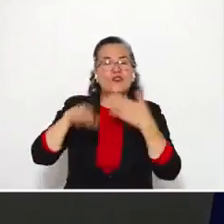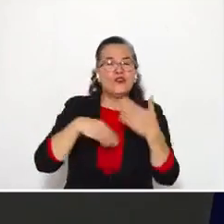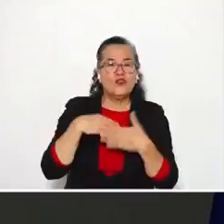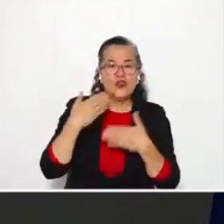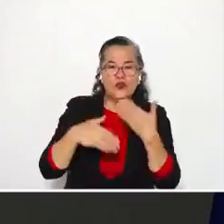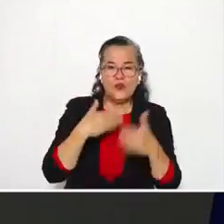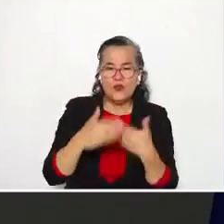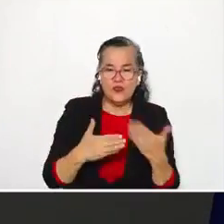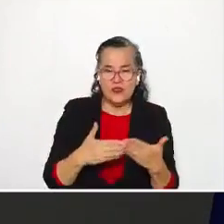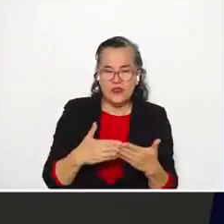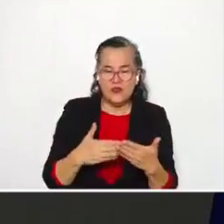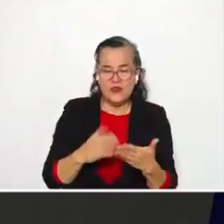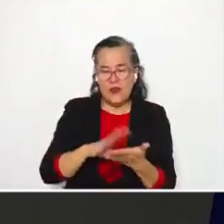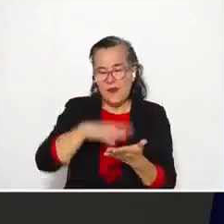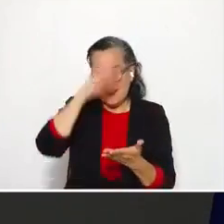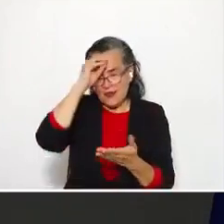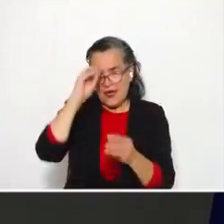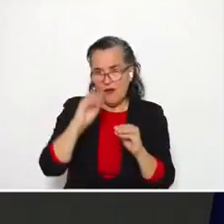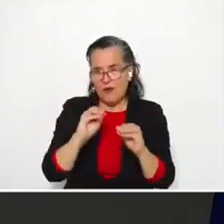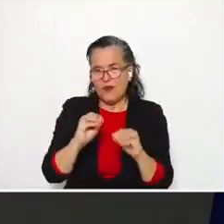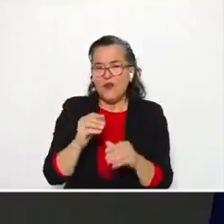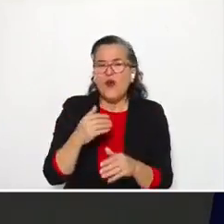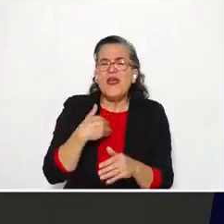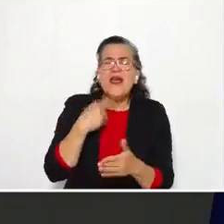aprendizaje y formación. Y hay